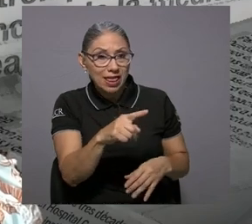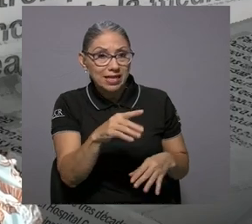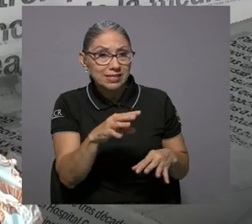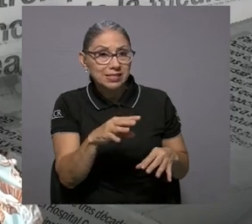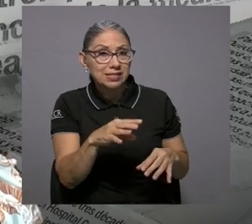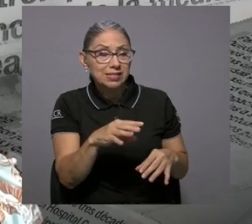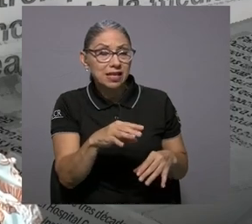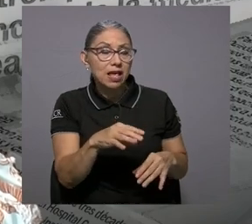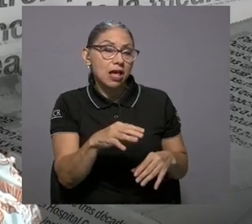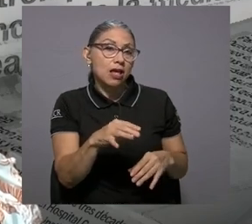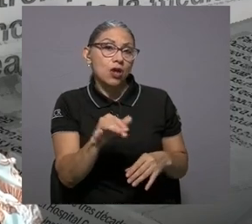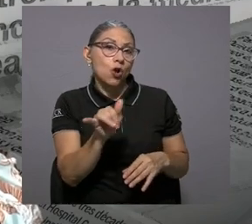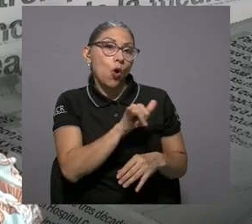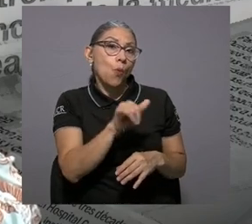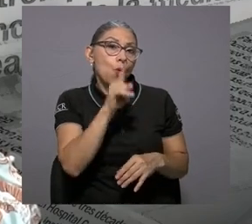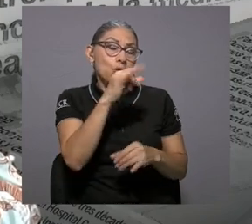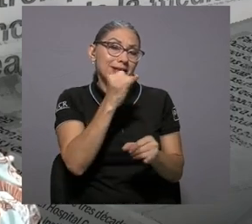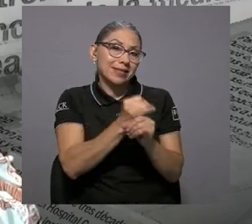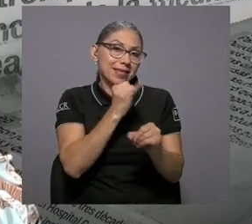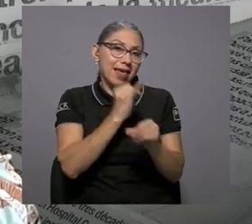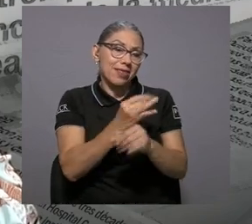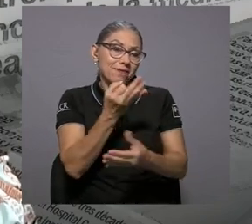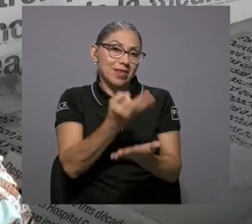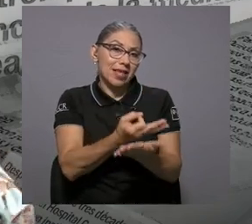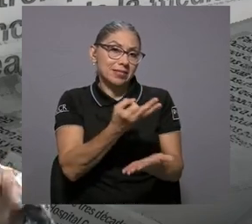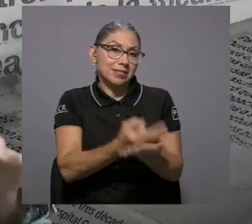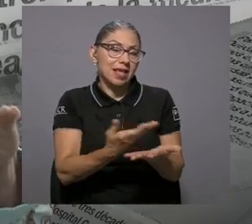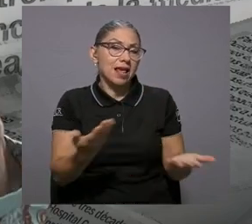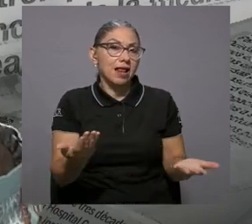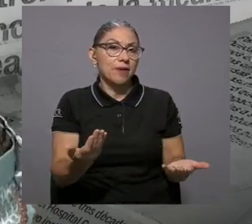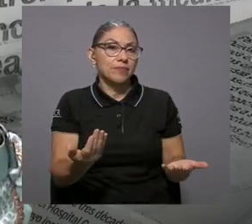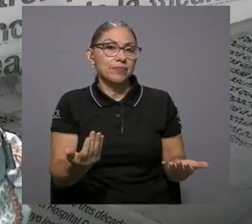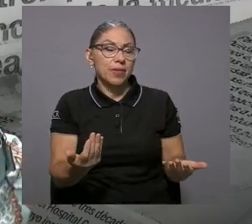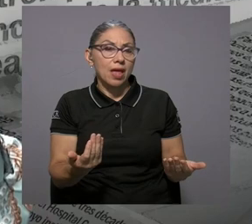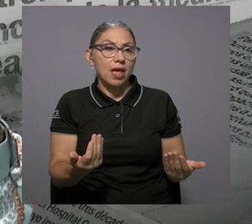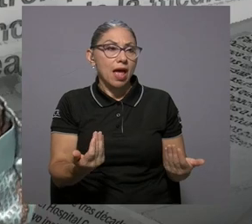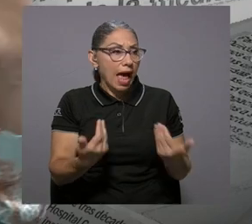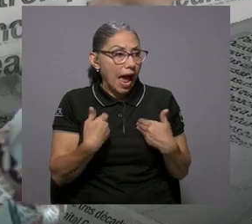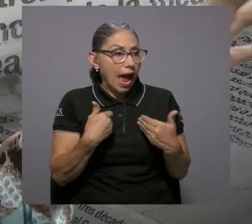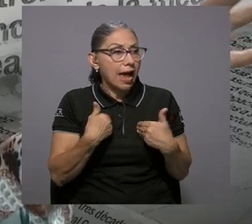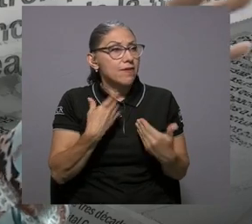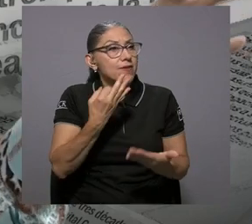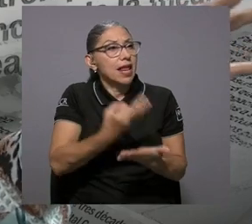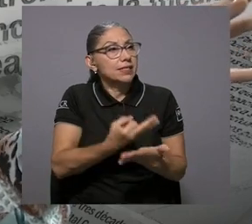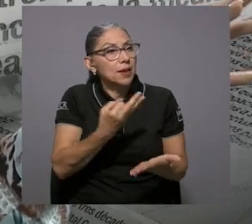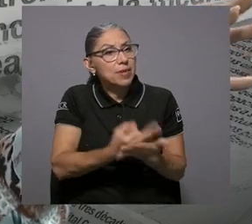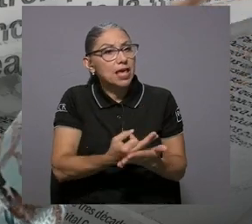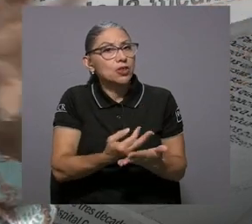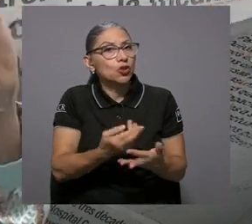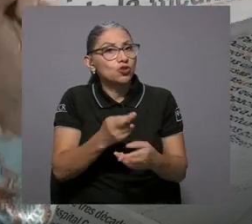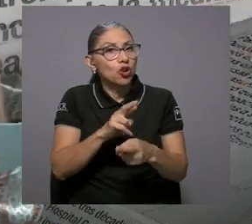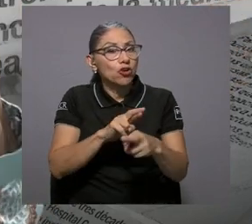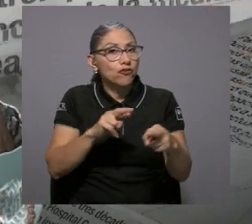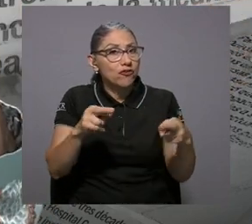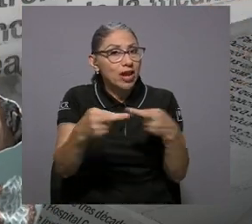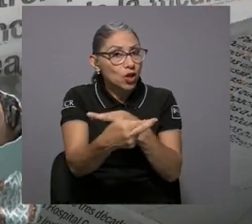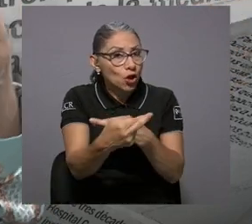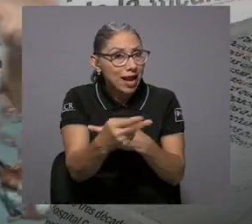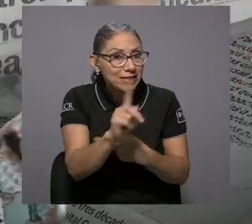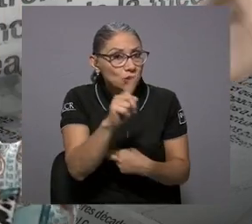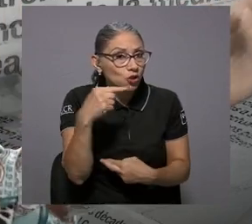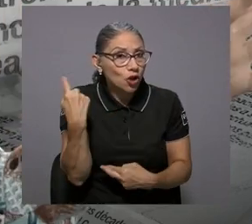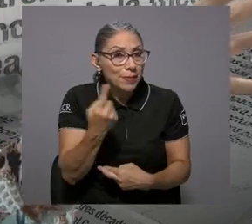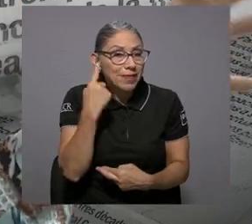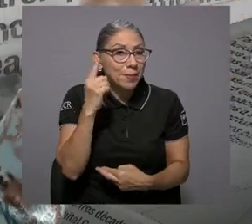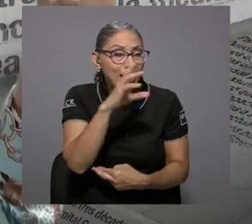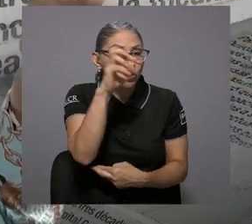como entidad financiera y hay financiamientos regionales, no solamente para Costa